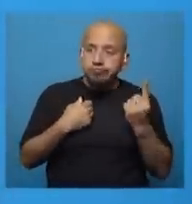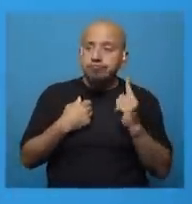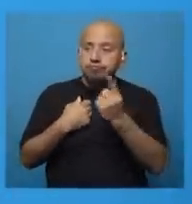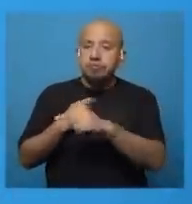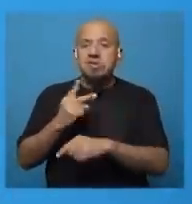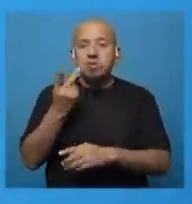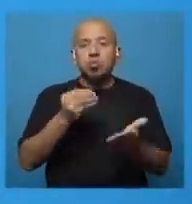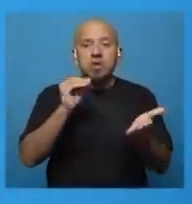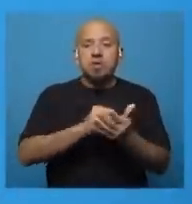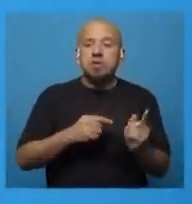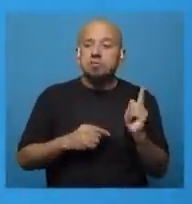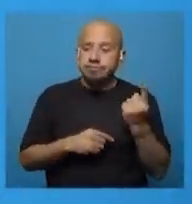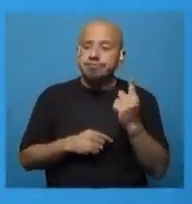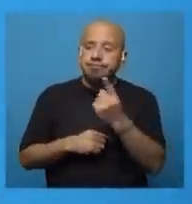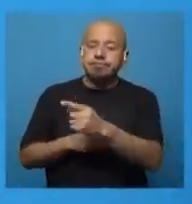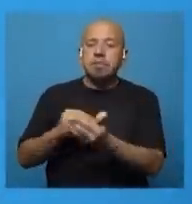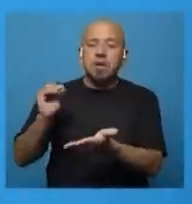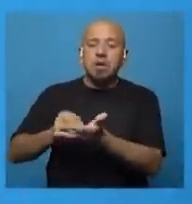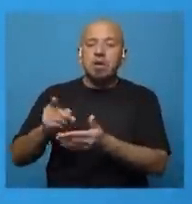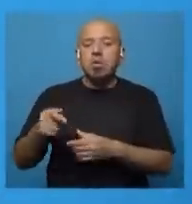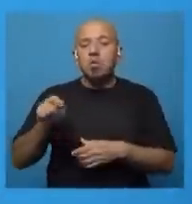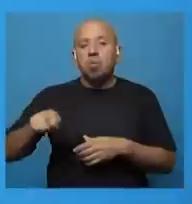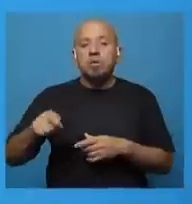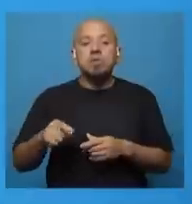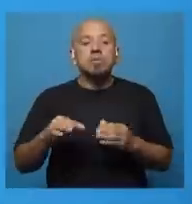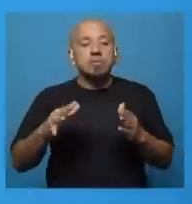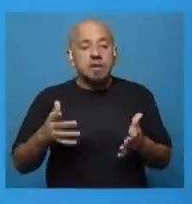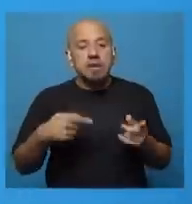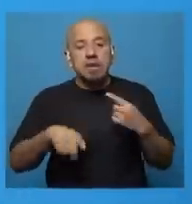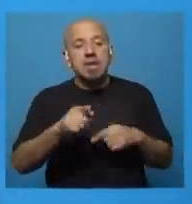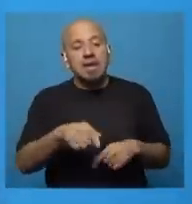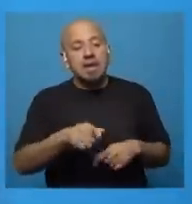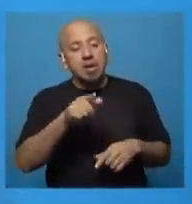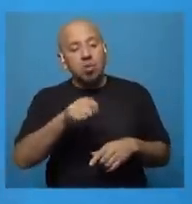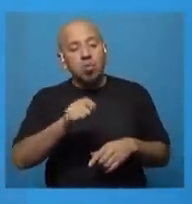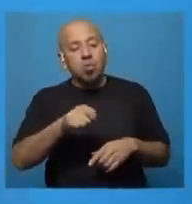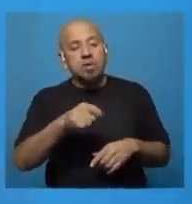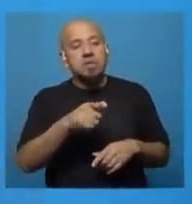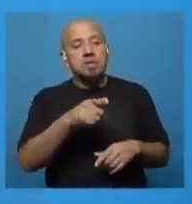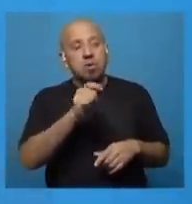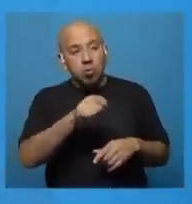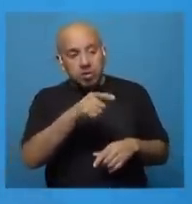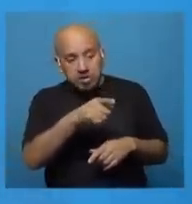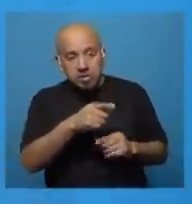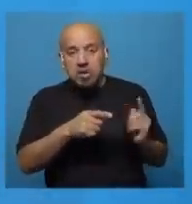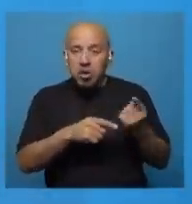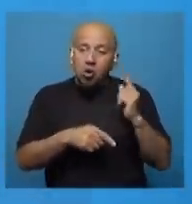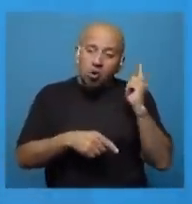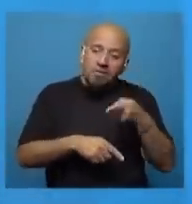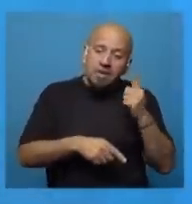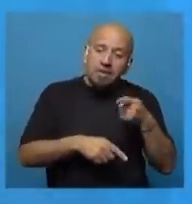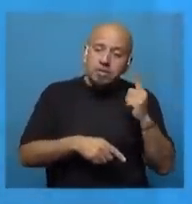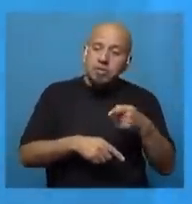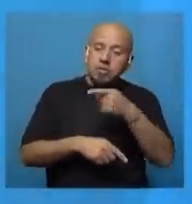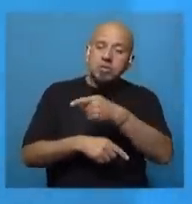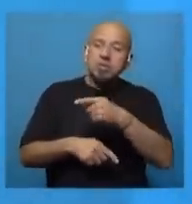segunda vez porque ya pasó con el acuerdo de cartón nací para que el juez obligara al poder ejecutivo en este caso la